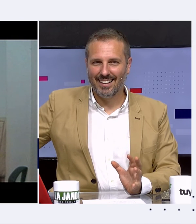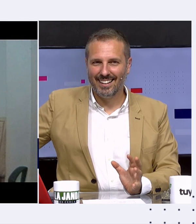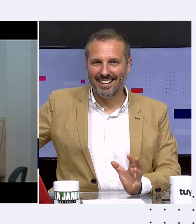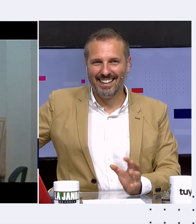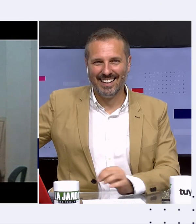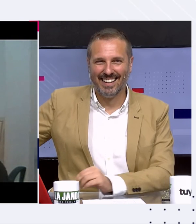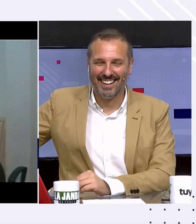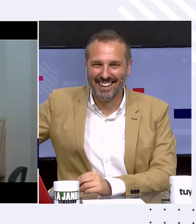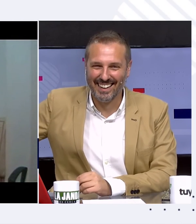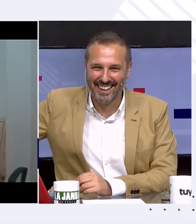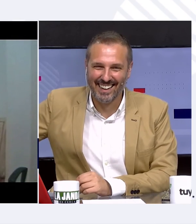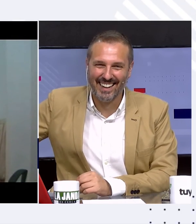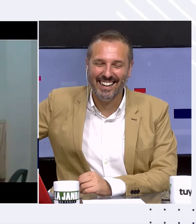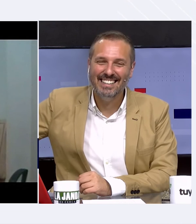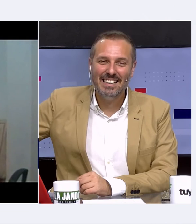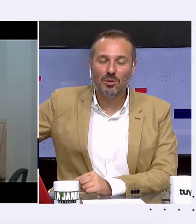permitiese.